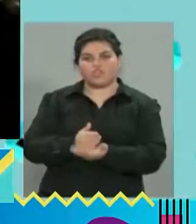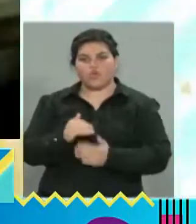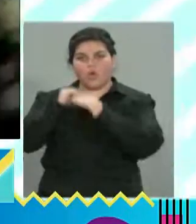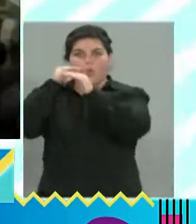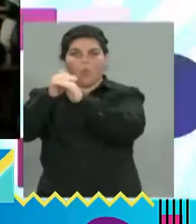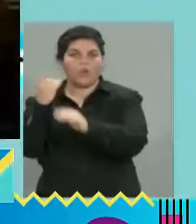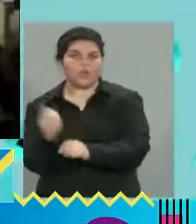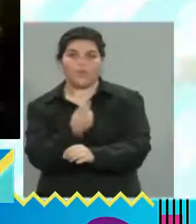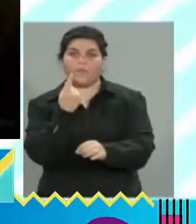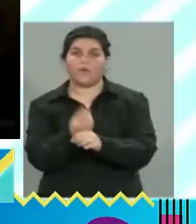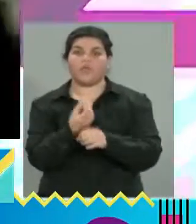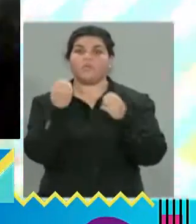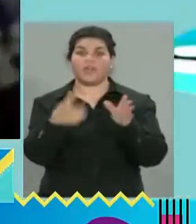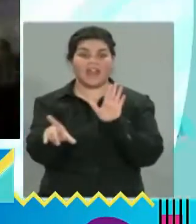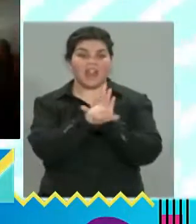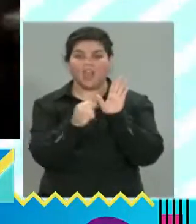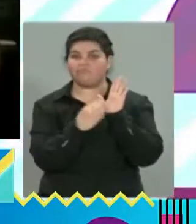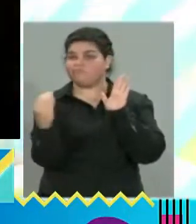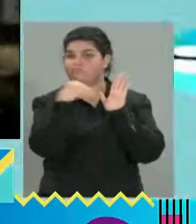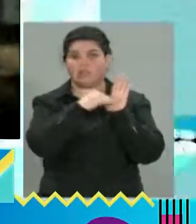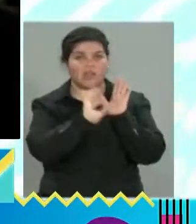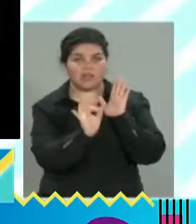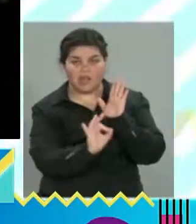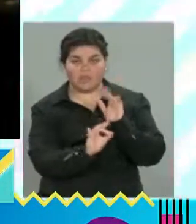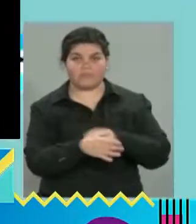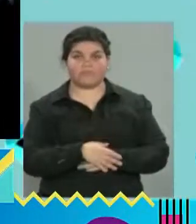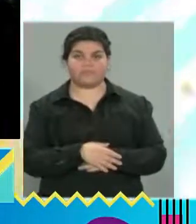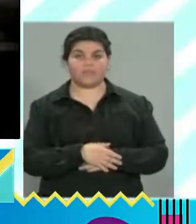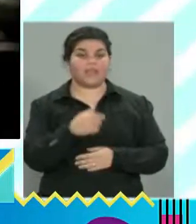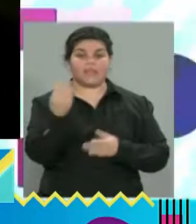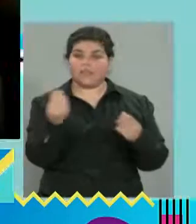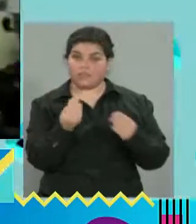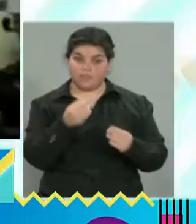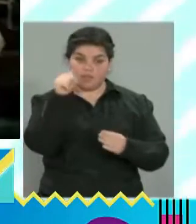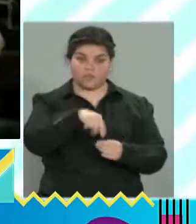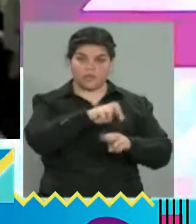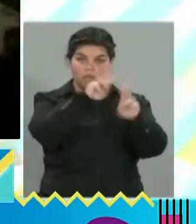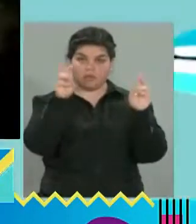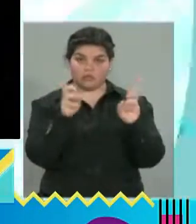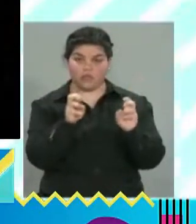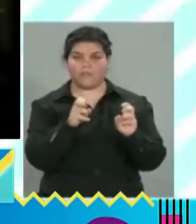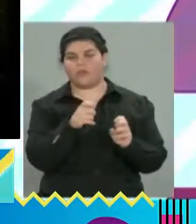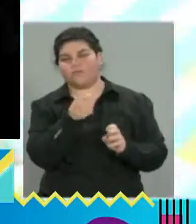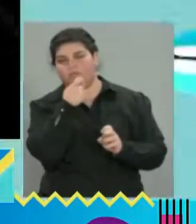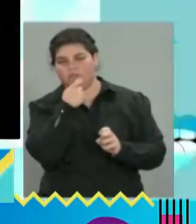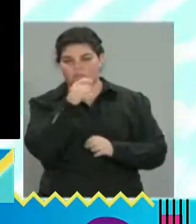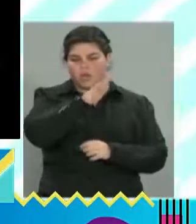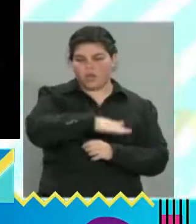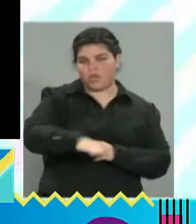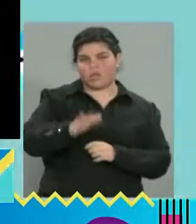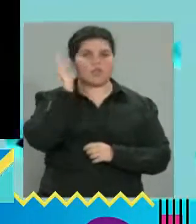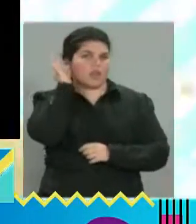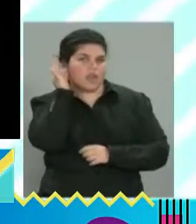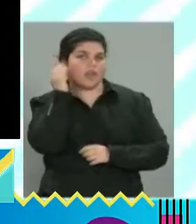cuando se habló del tema de adopción, también se puso en la mesa el tema de tenemos un montón de niños y niñas que están